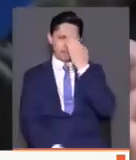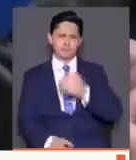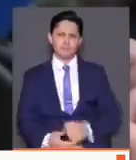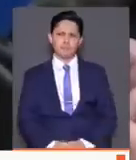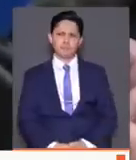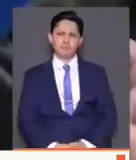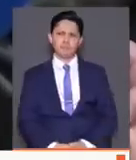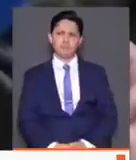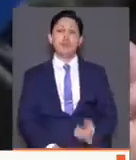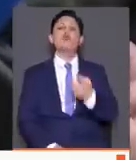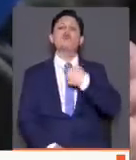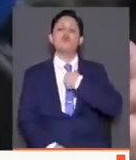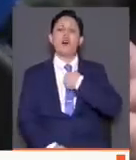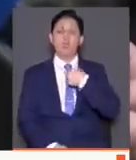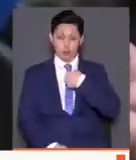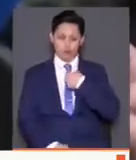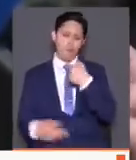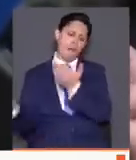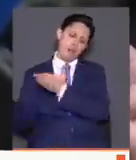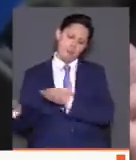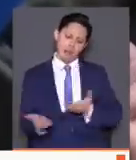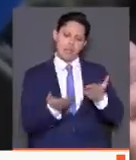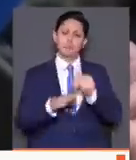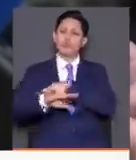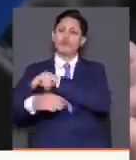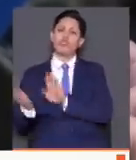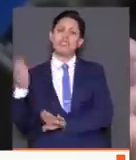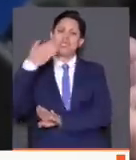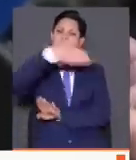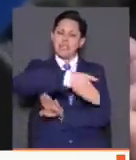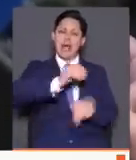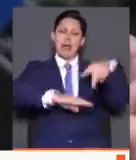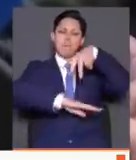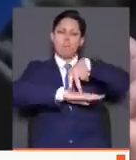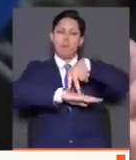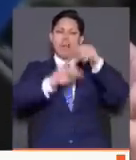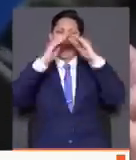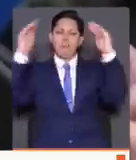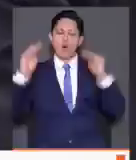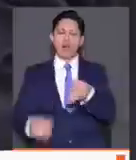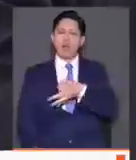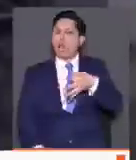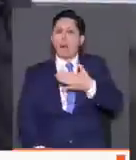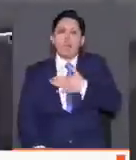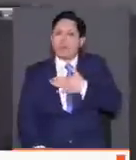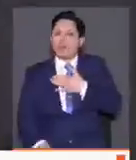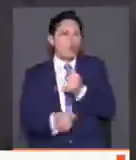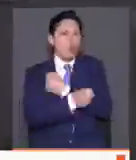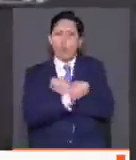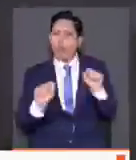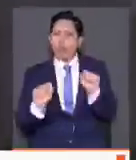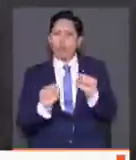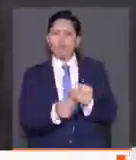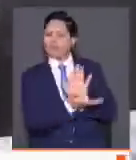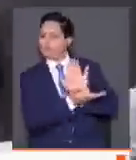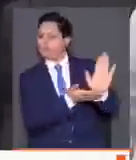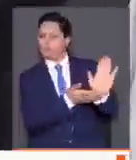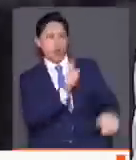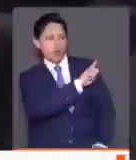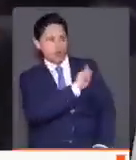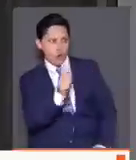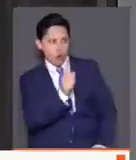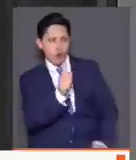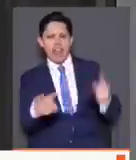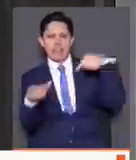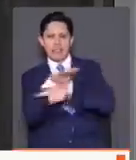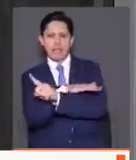Yo fui invitado a la moneda, llegué a la moneda y allá no me dejaron entrar. Así comenzó el incidente, lo contó